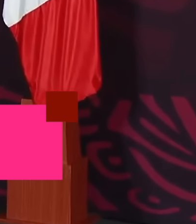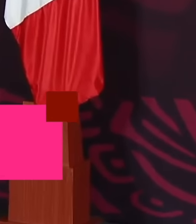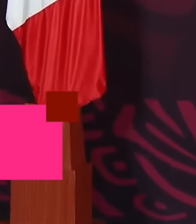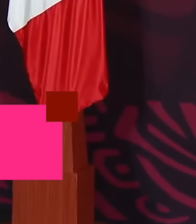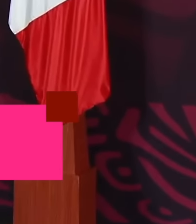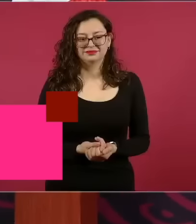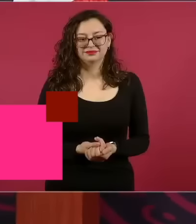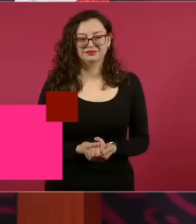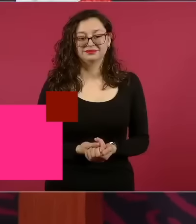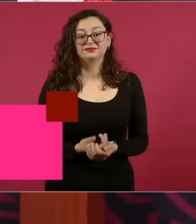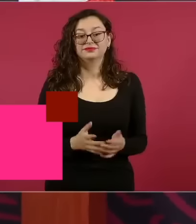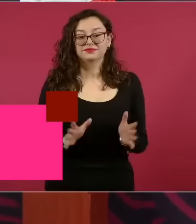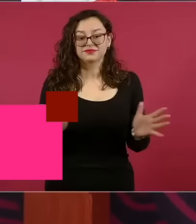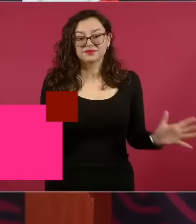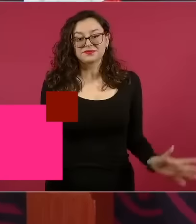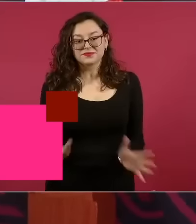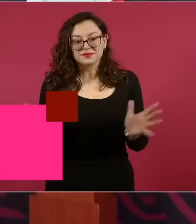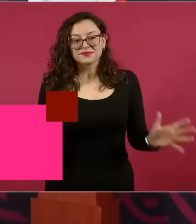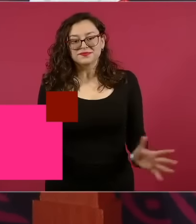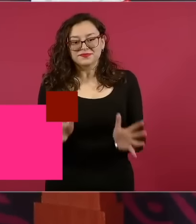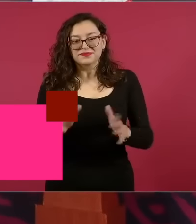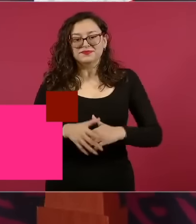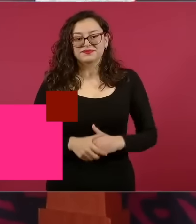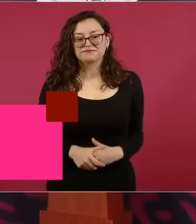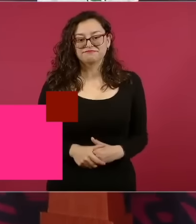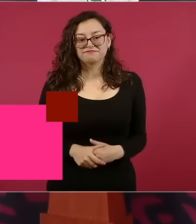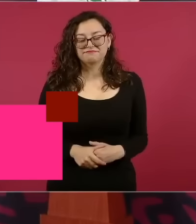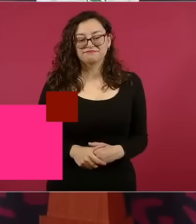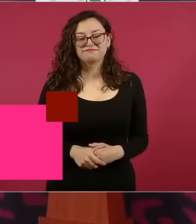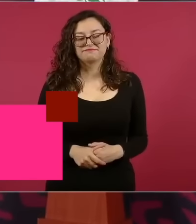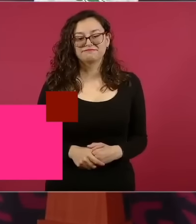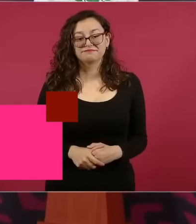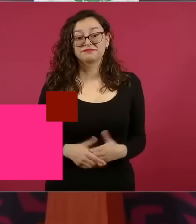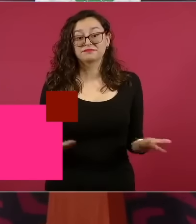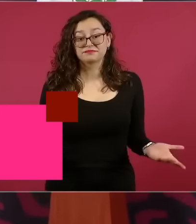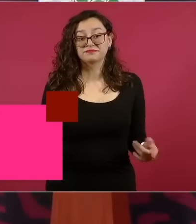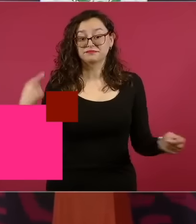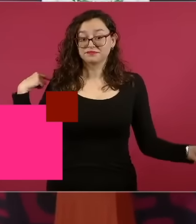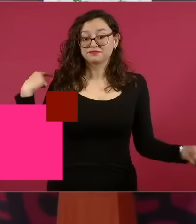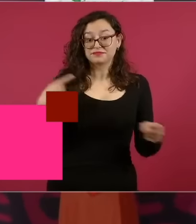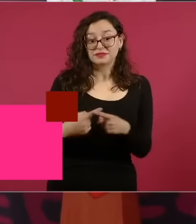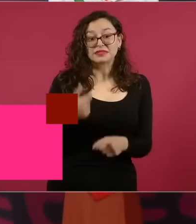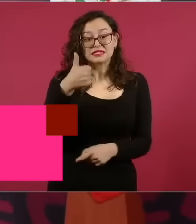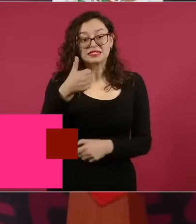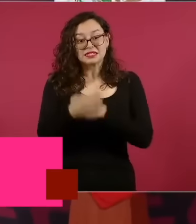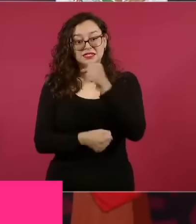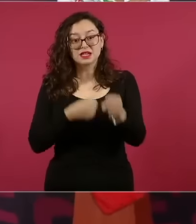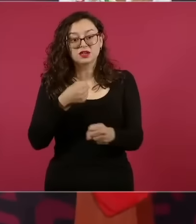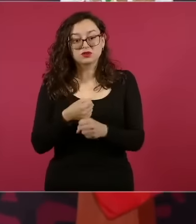participar en estas conferencias durante casi 6 años.